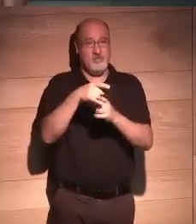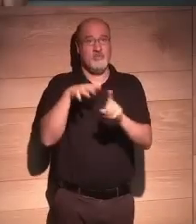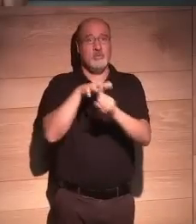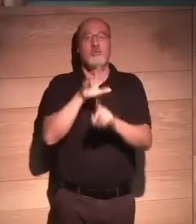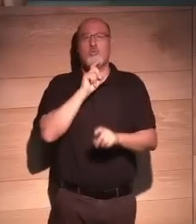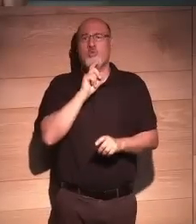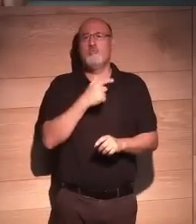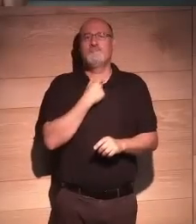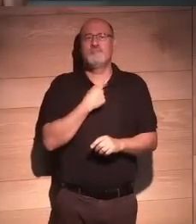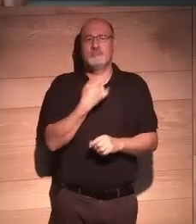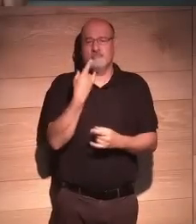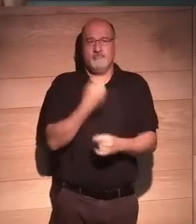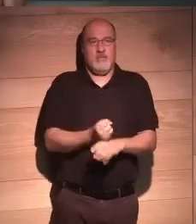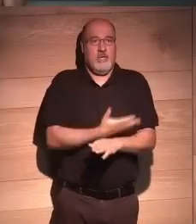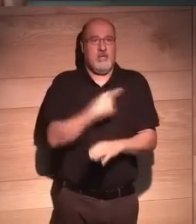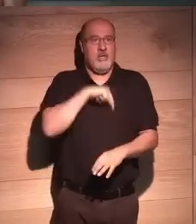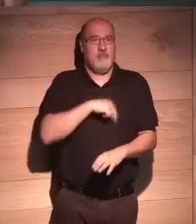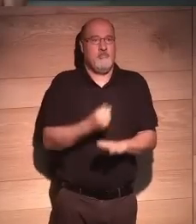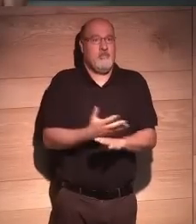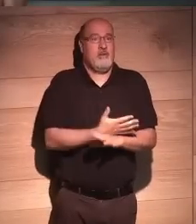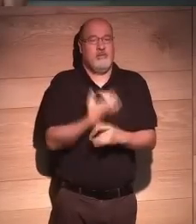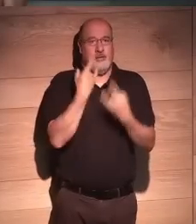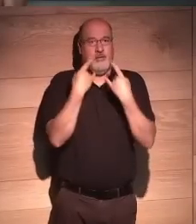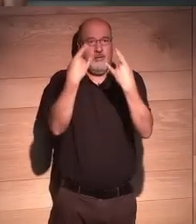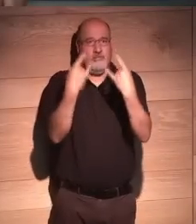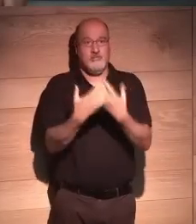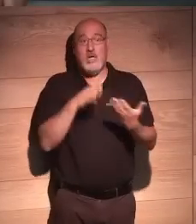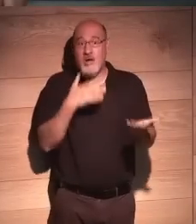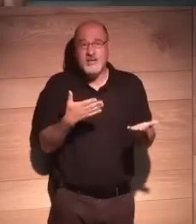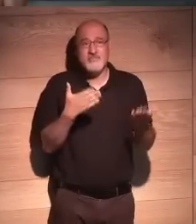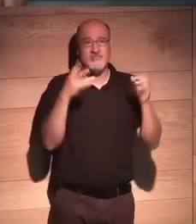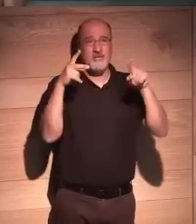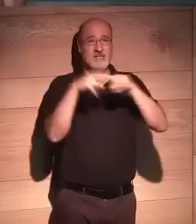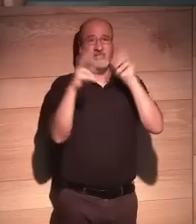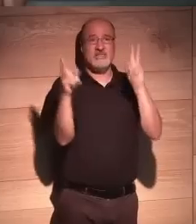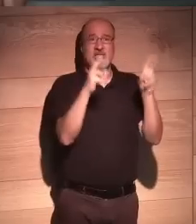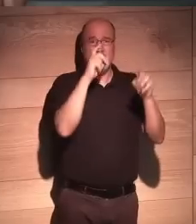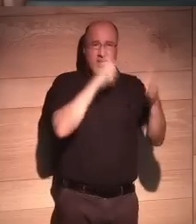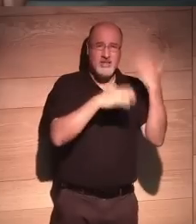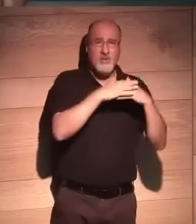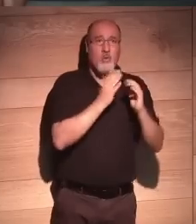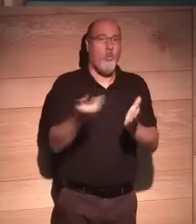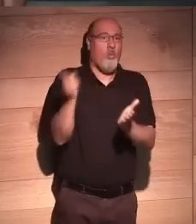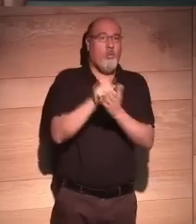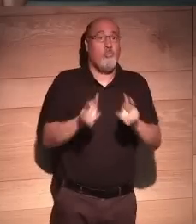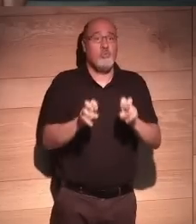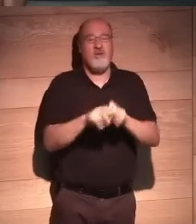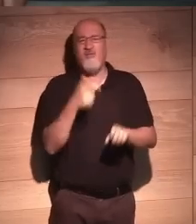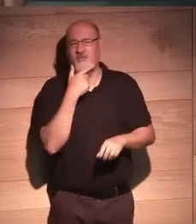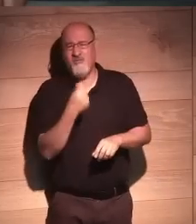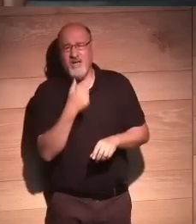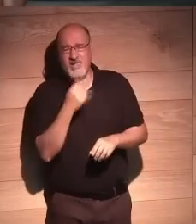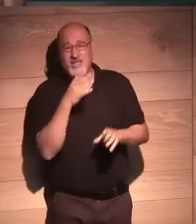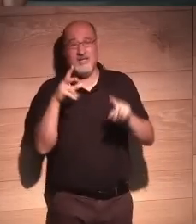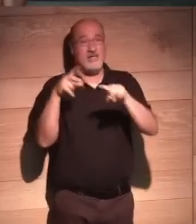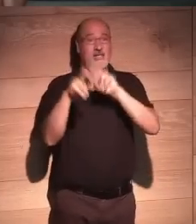consumimos por emociones. Claro. Y entonces a la hora de vender una serie nueva, por eso ahora mismo se recuperan tantas series antiguas, ¿no? Sí. Porque de repente es mucho más fácil vender una serie